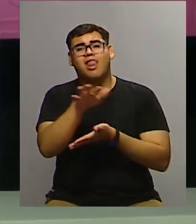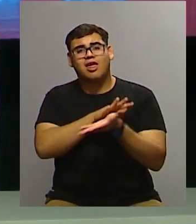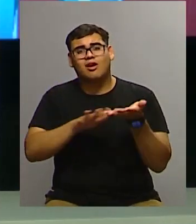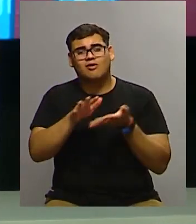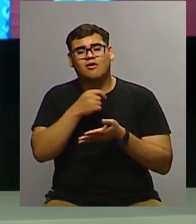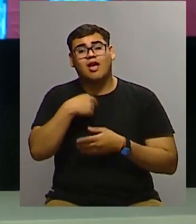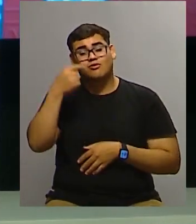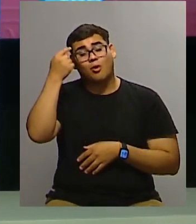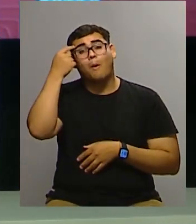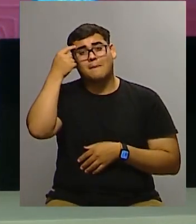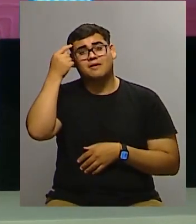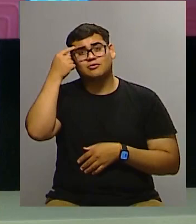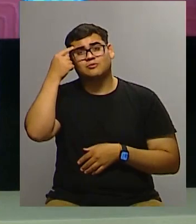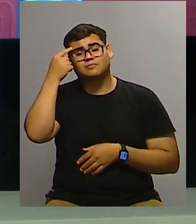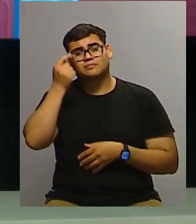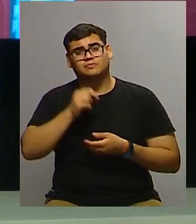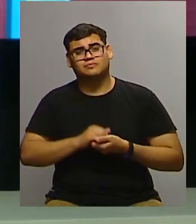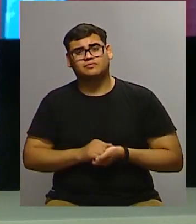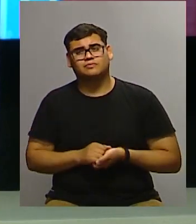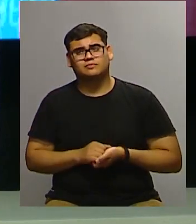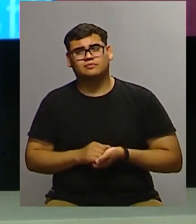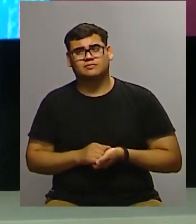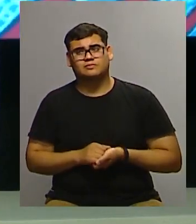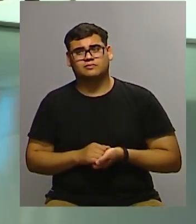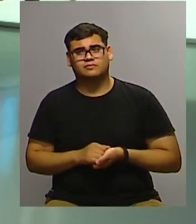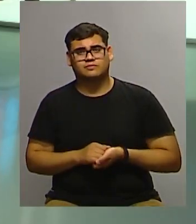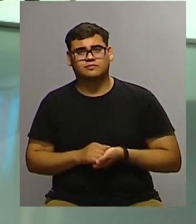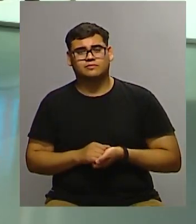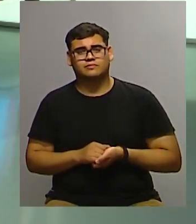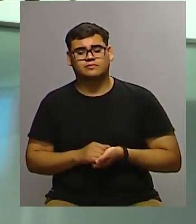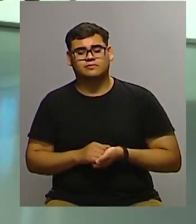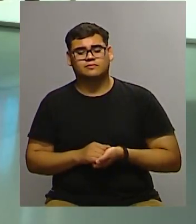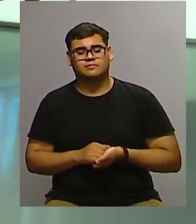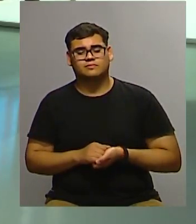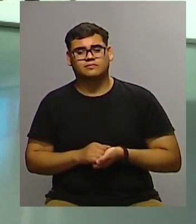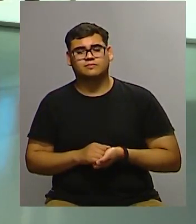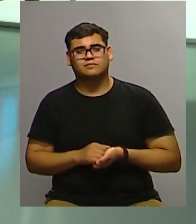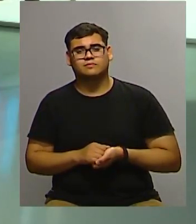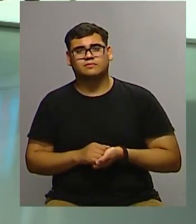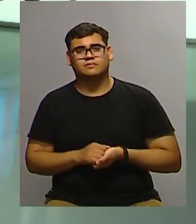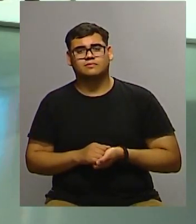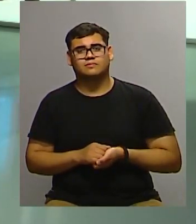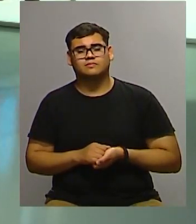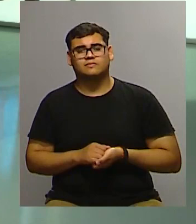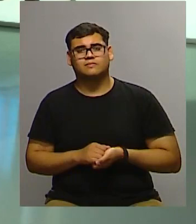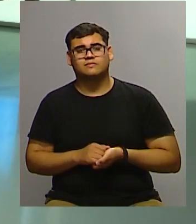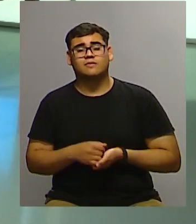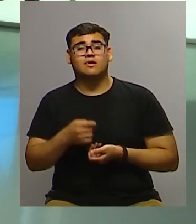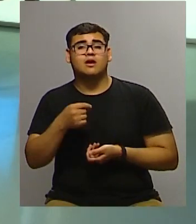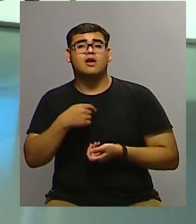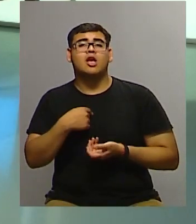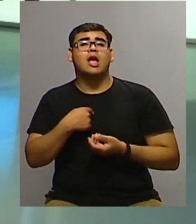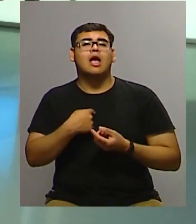logro escuchar cuando me junto, porque la verdad que nos juntamos con muchísimas personas